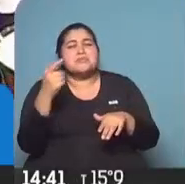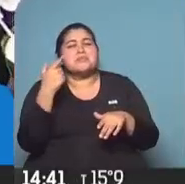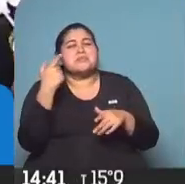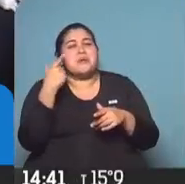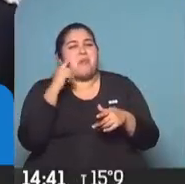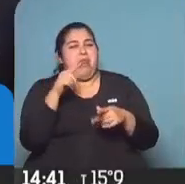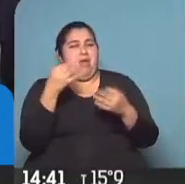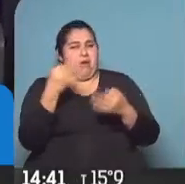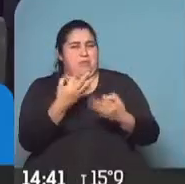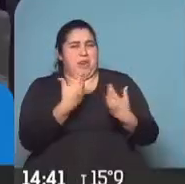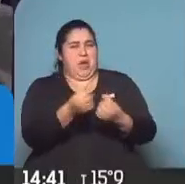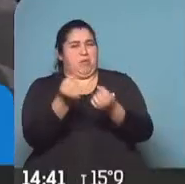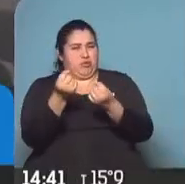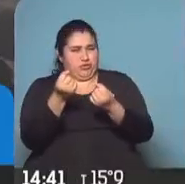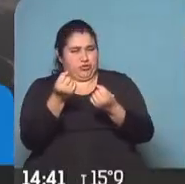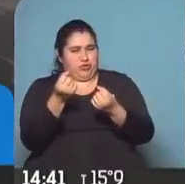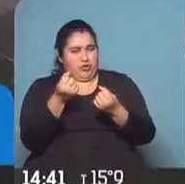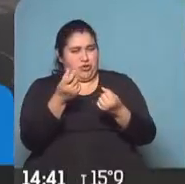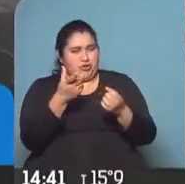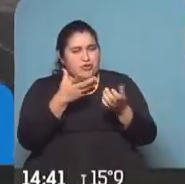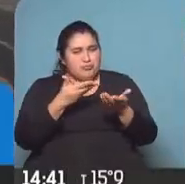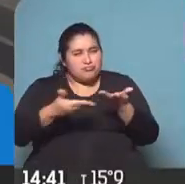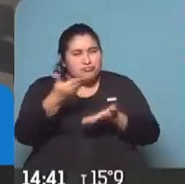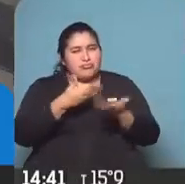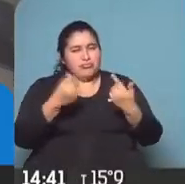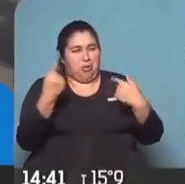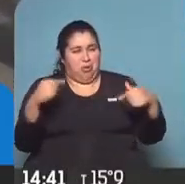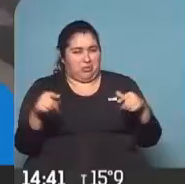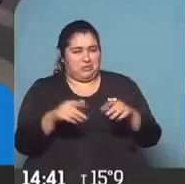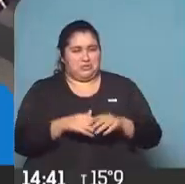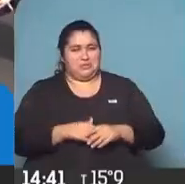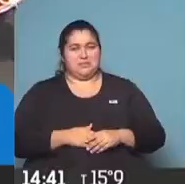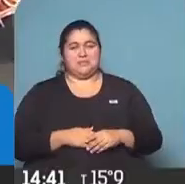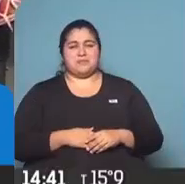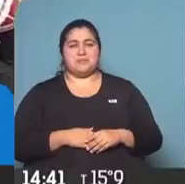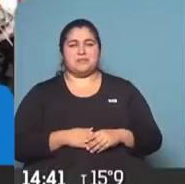para salvaguardar rigor del público en cualquier circunstancia